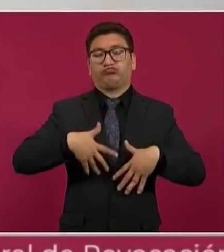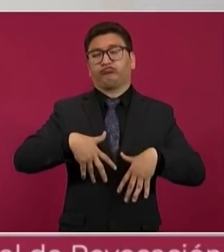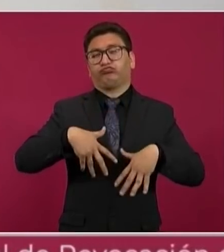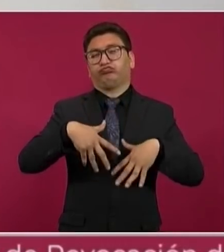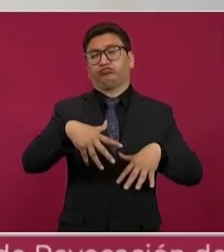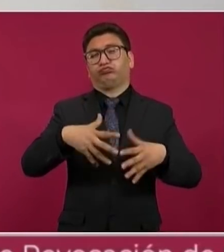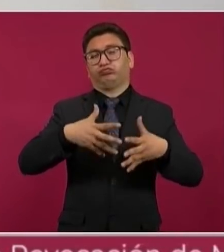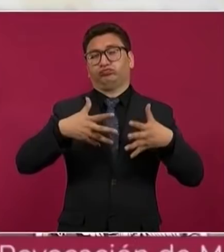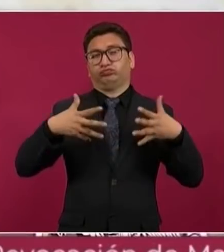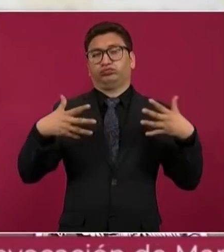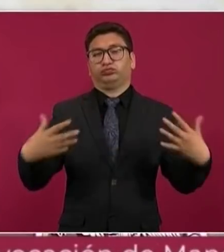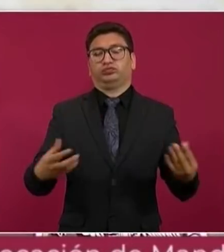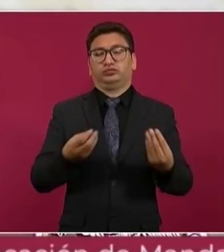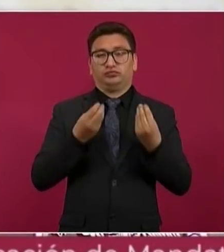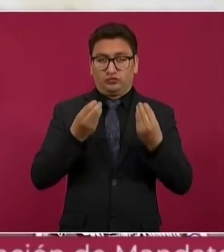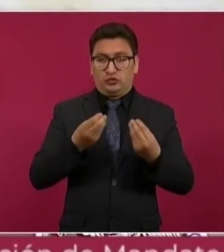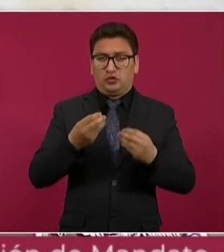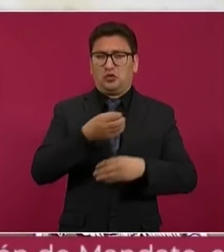ordenada,